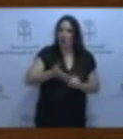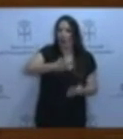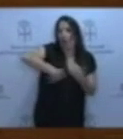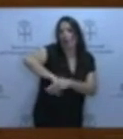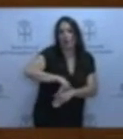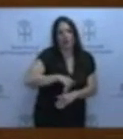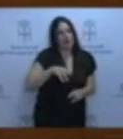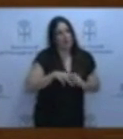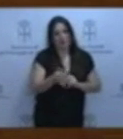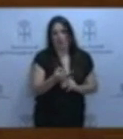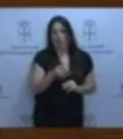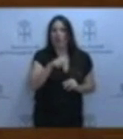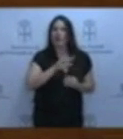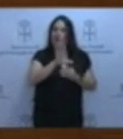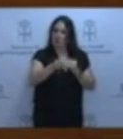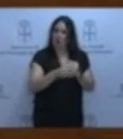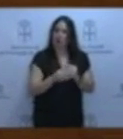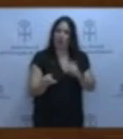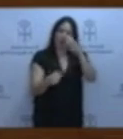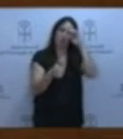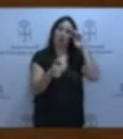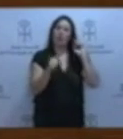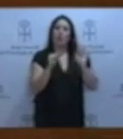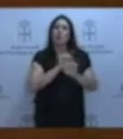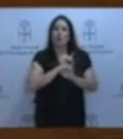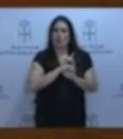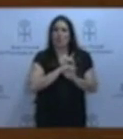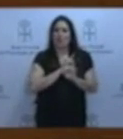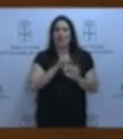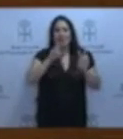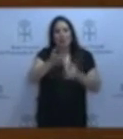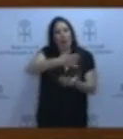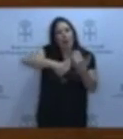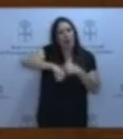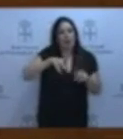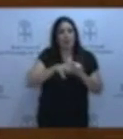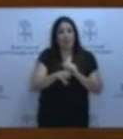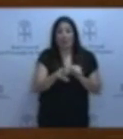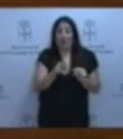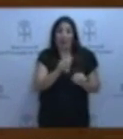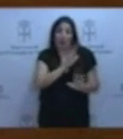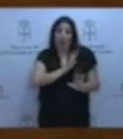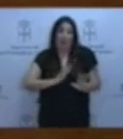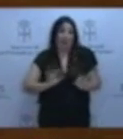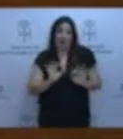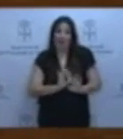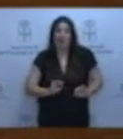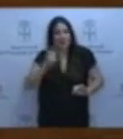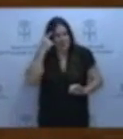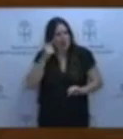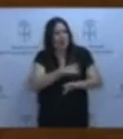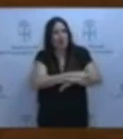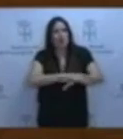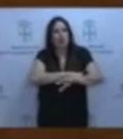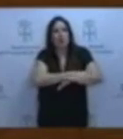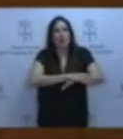aprobó una moción sobre puertas giratorias en noviembre en esta Cámara y siguen sin tomarse medidas al respecto. De hecho, hemos sabido que el Gobierno ni siquiera conoce dónde